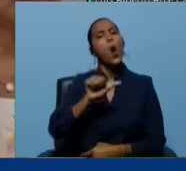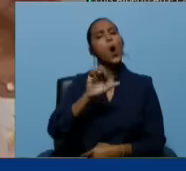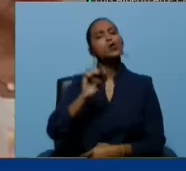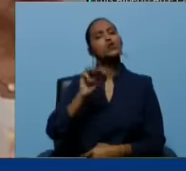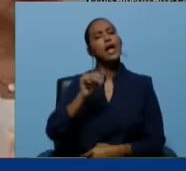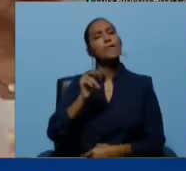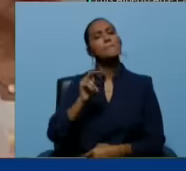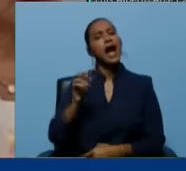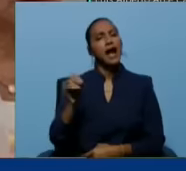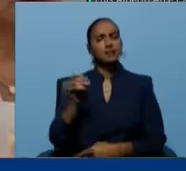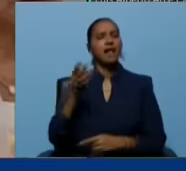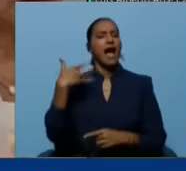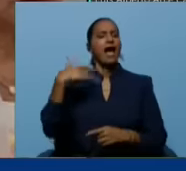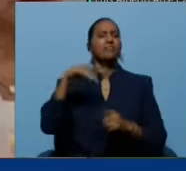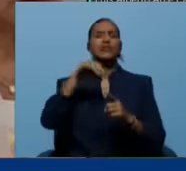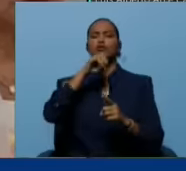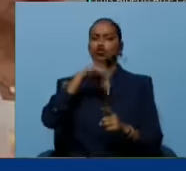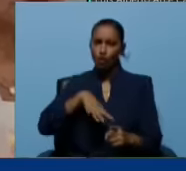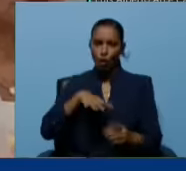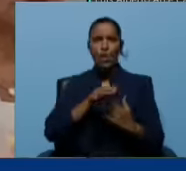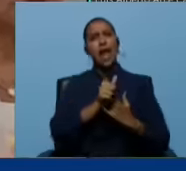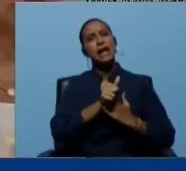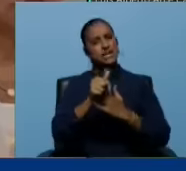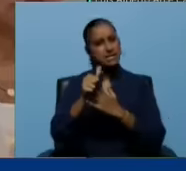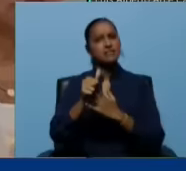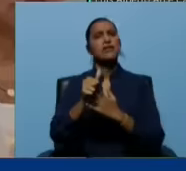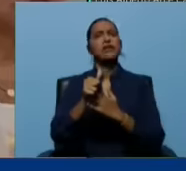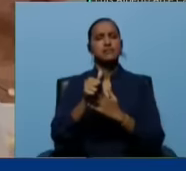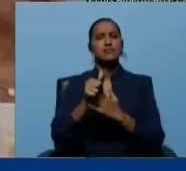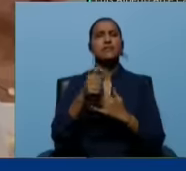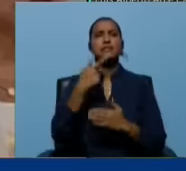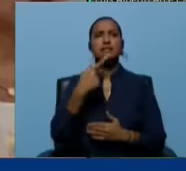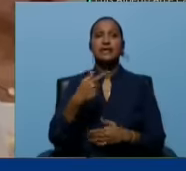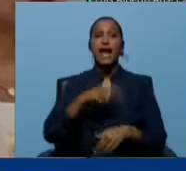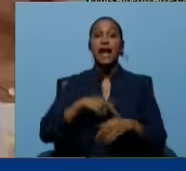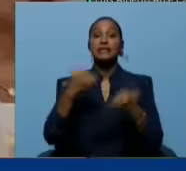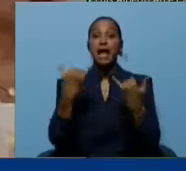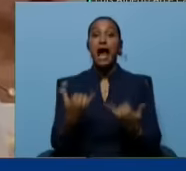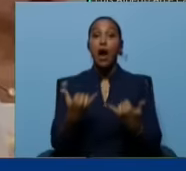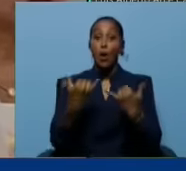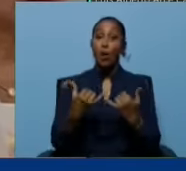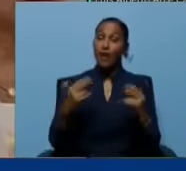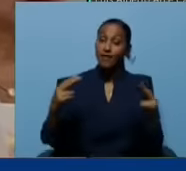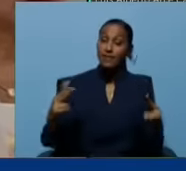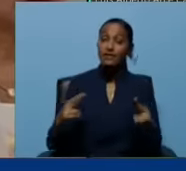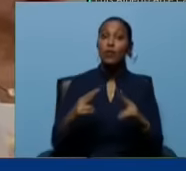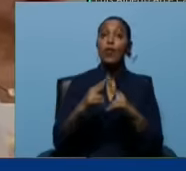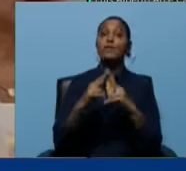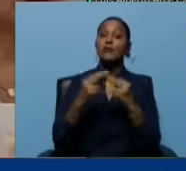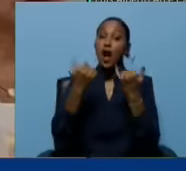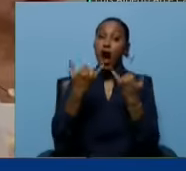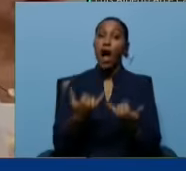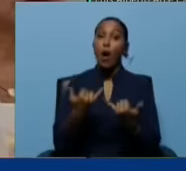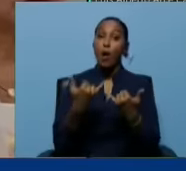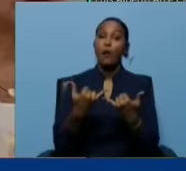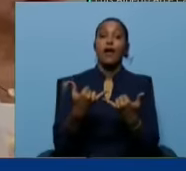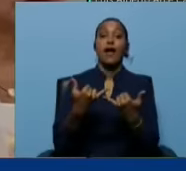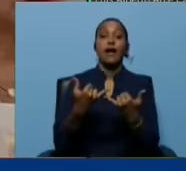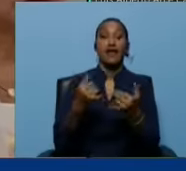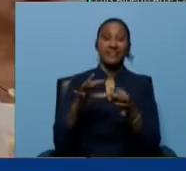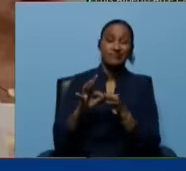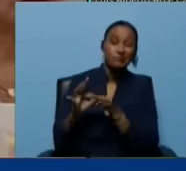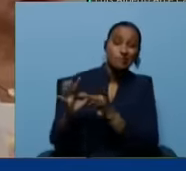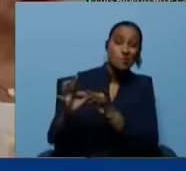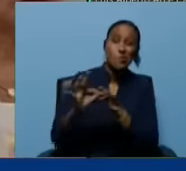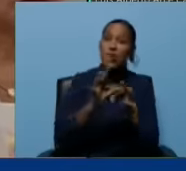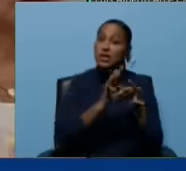América. Es la hora del recuento y de la marcha unida, y hemos